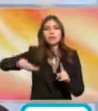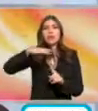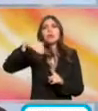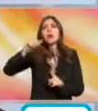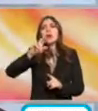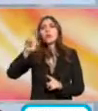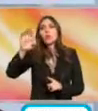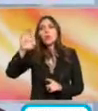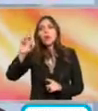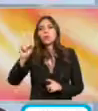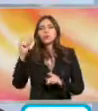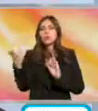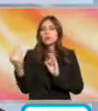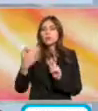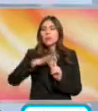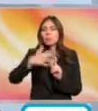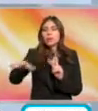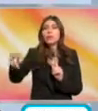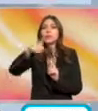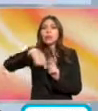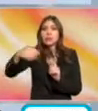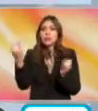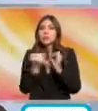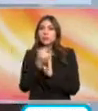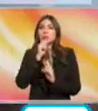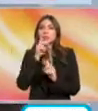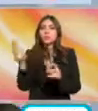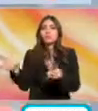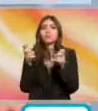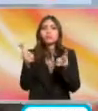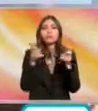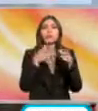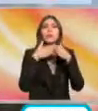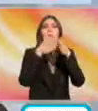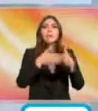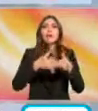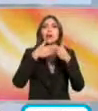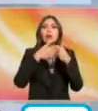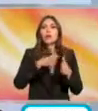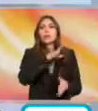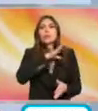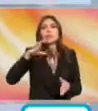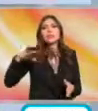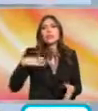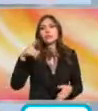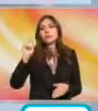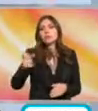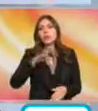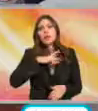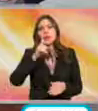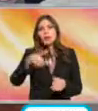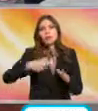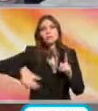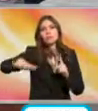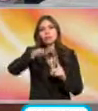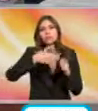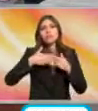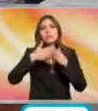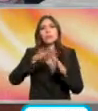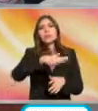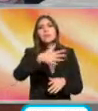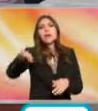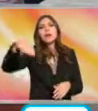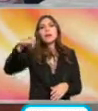Marruecos, que está muy pegada al mar. Ellos también asaltaban los barcos cristianos que pasaban pues por el Mediterráneo, por Gibraltar, por